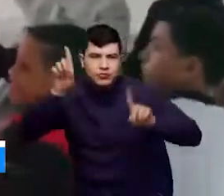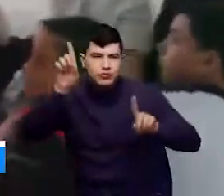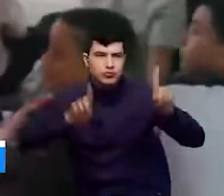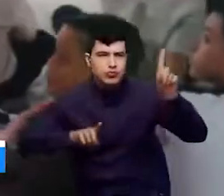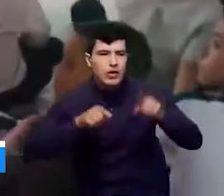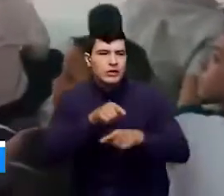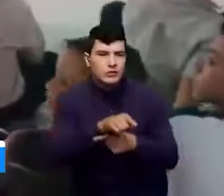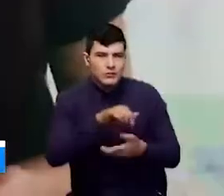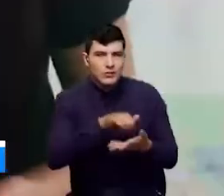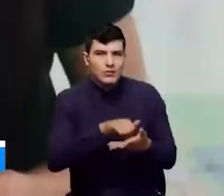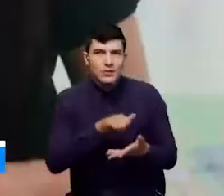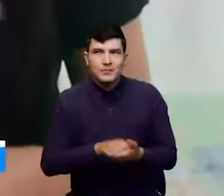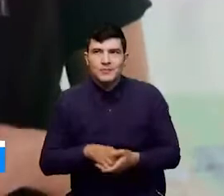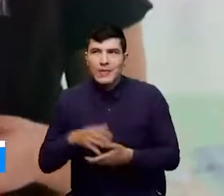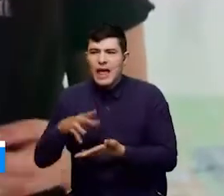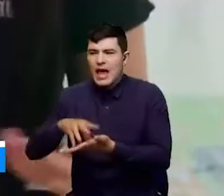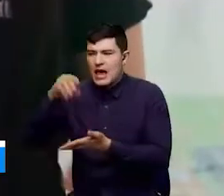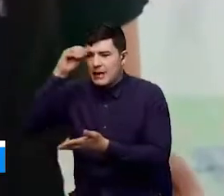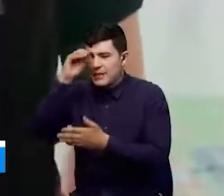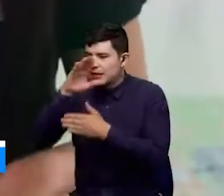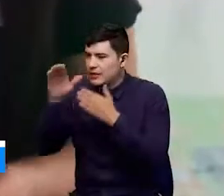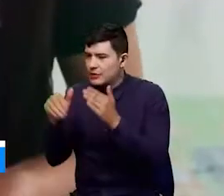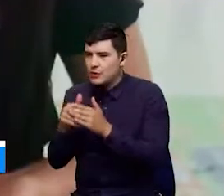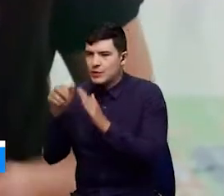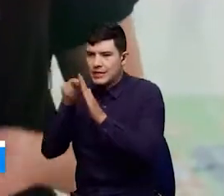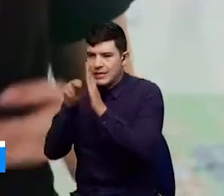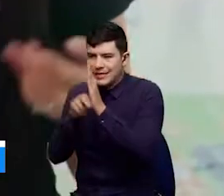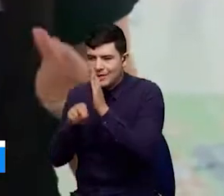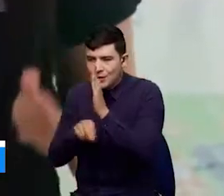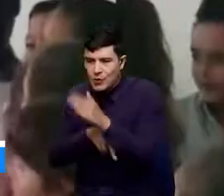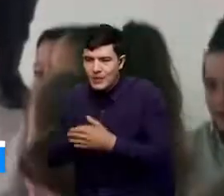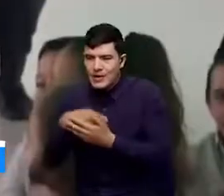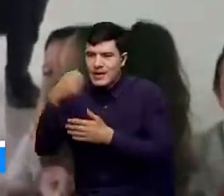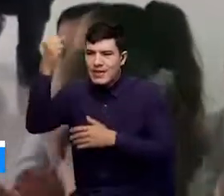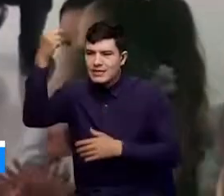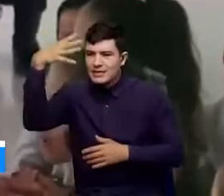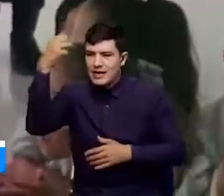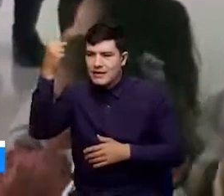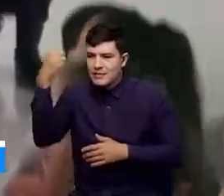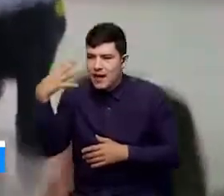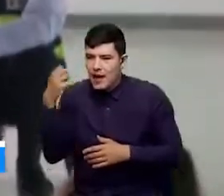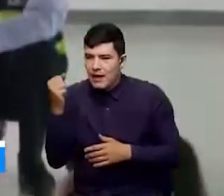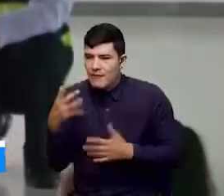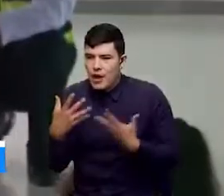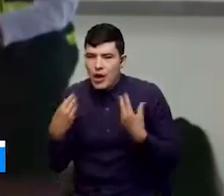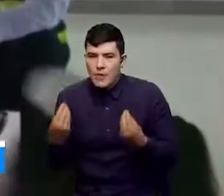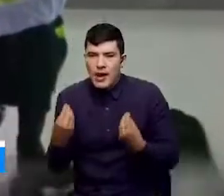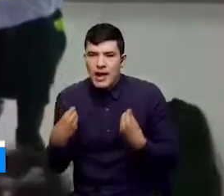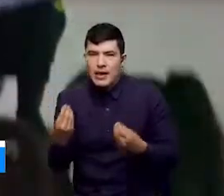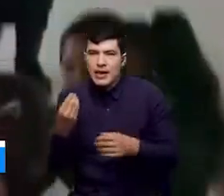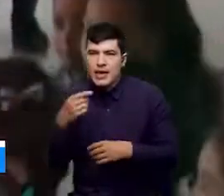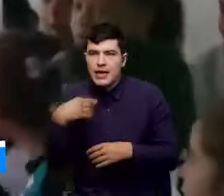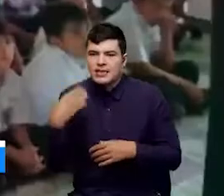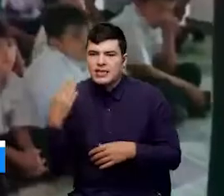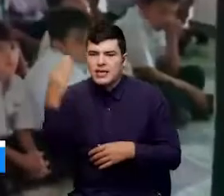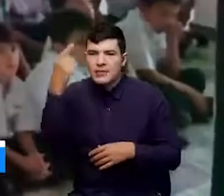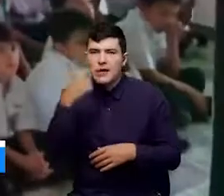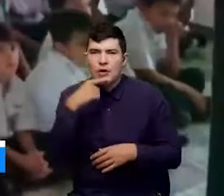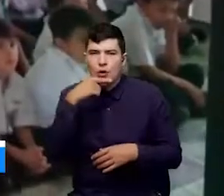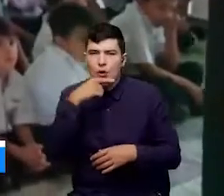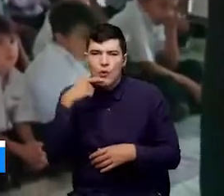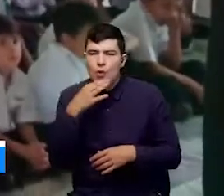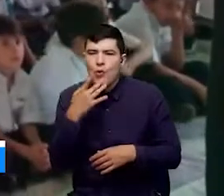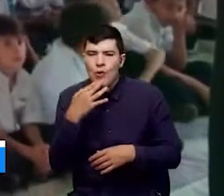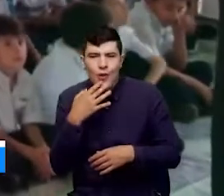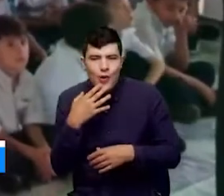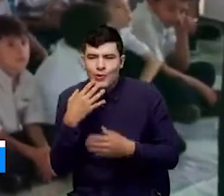Aprendieron sobre todas las normas de tránsito, el semáforo, para qué servía cada color, y creo que es algo que